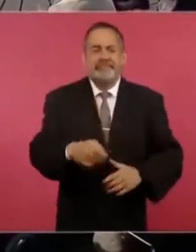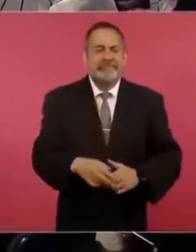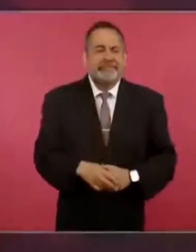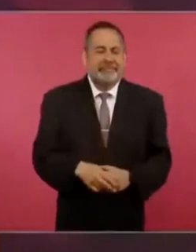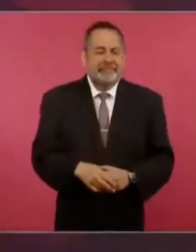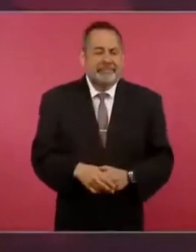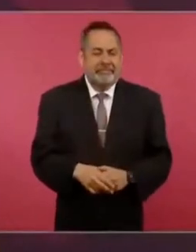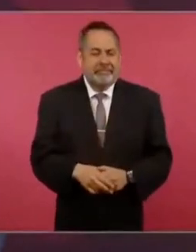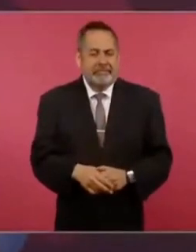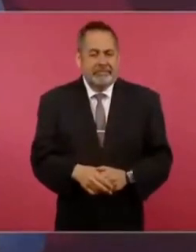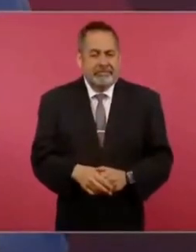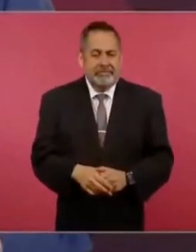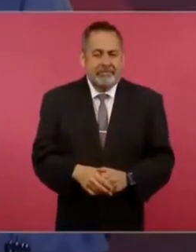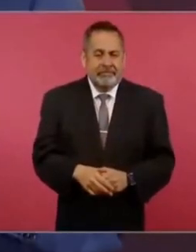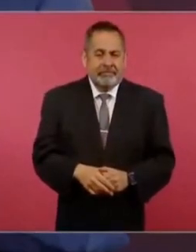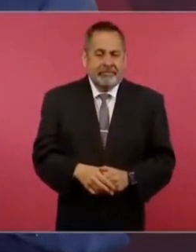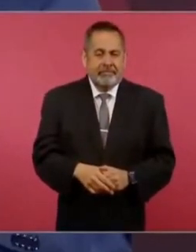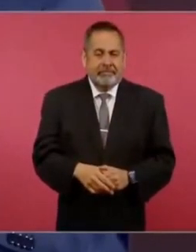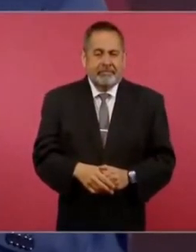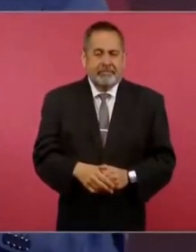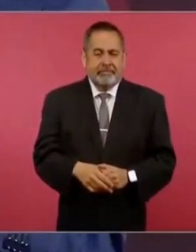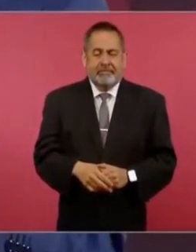que regresen los que robaban,